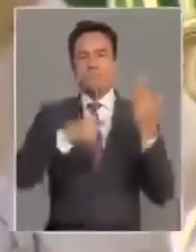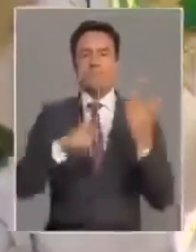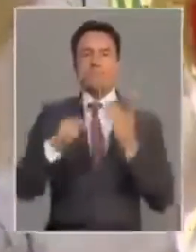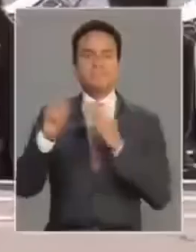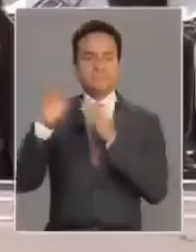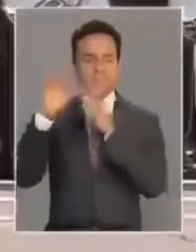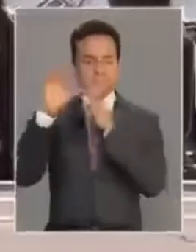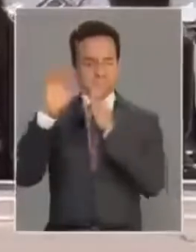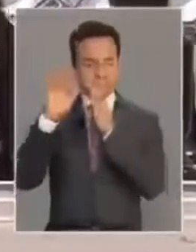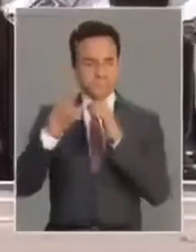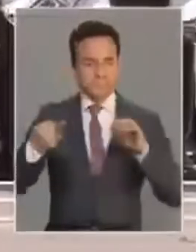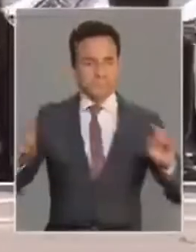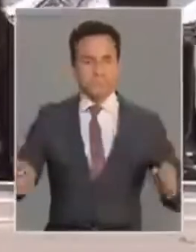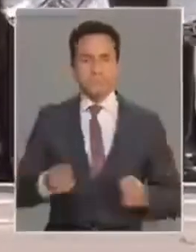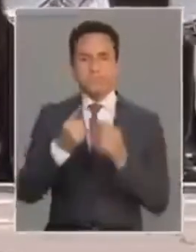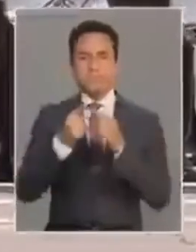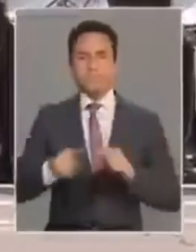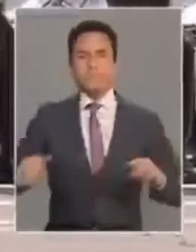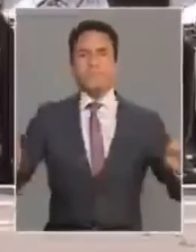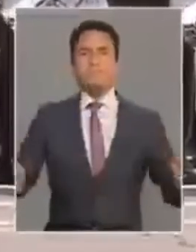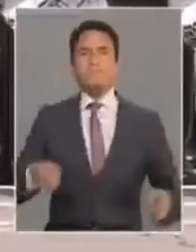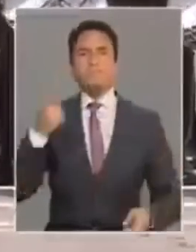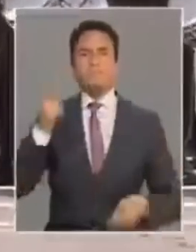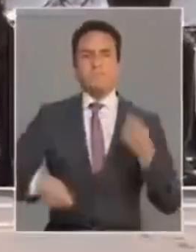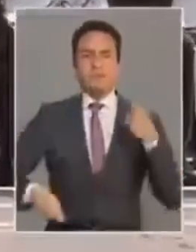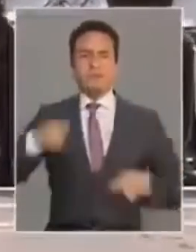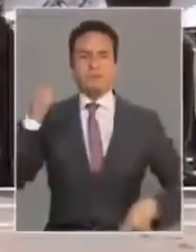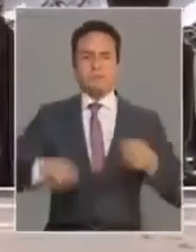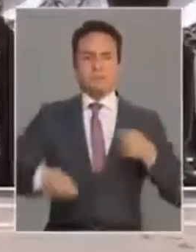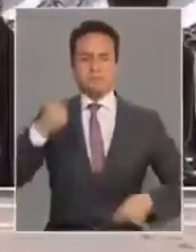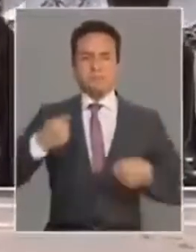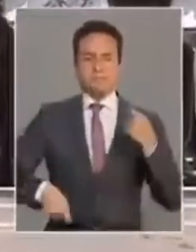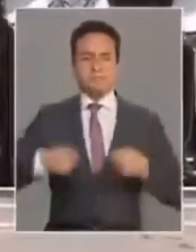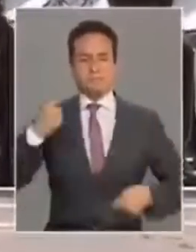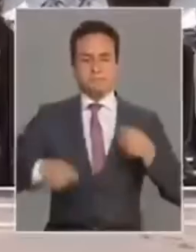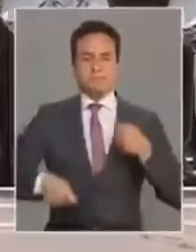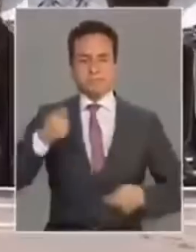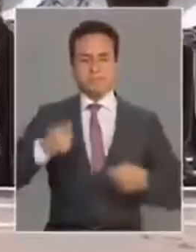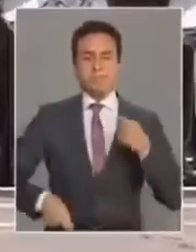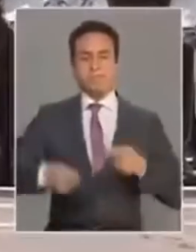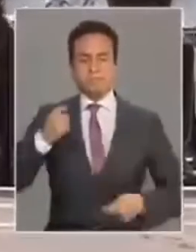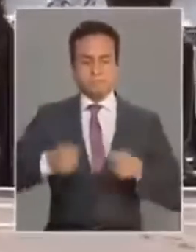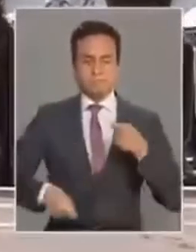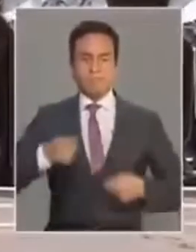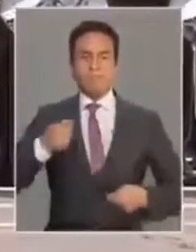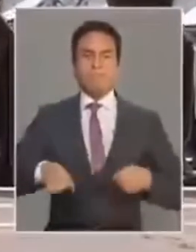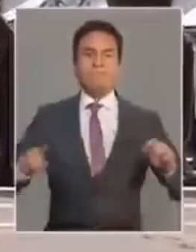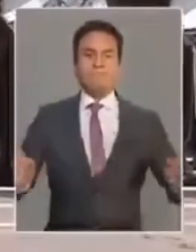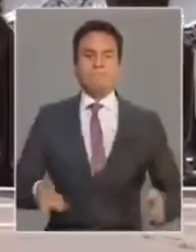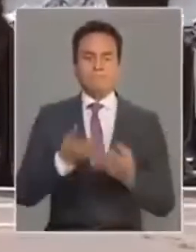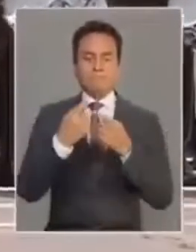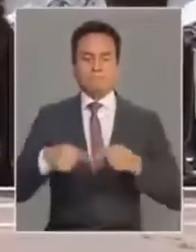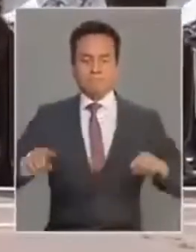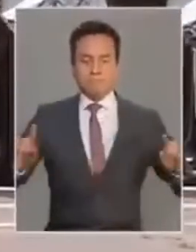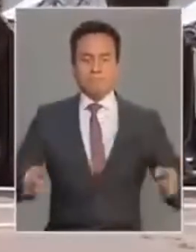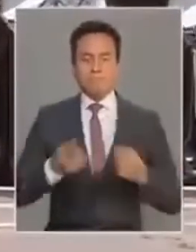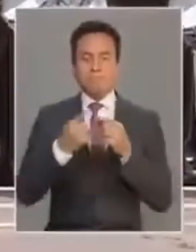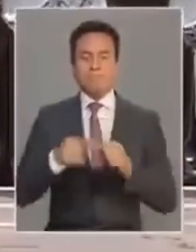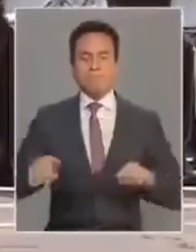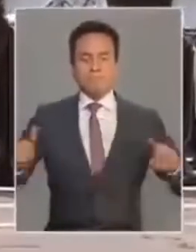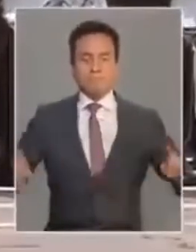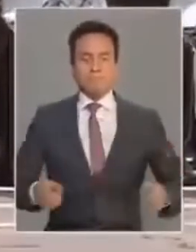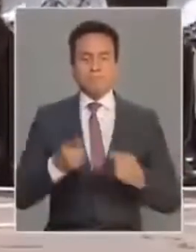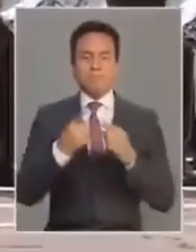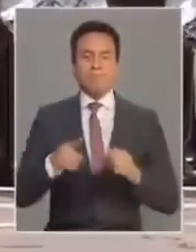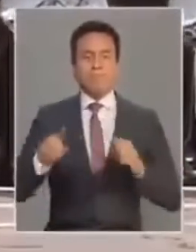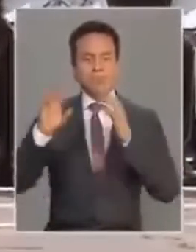Ellos le hicieron el corte de honor también a la Escuela de Investigación, ¿no? Sí, creo que es una sola. ¿Será? Ah, los carabineros. Sí.